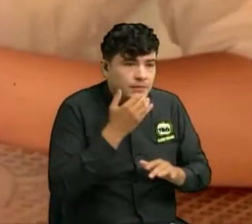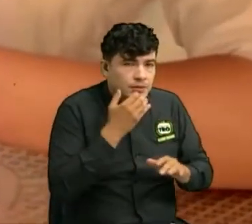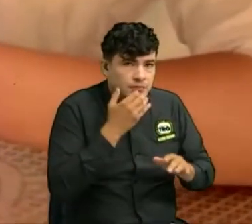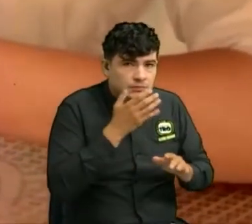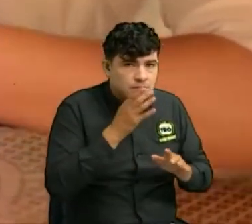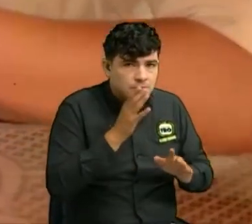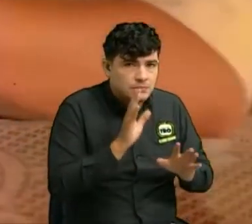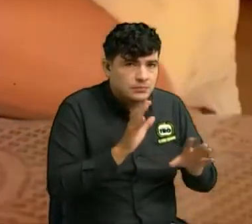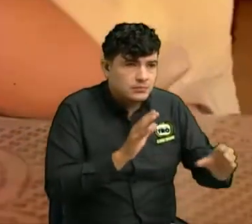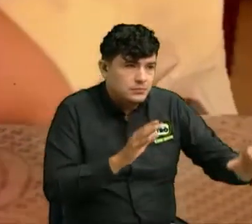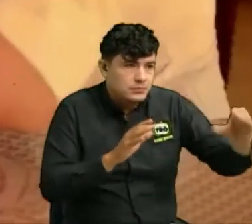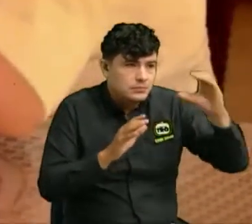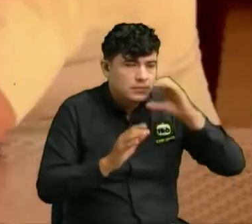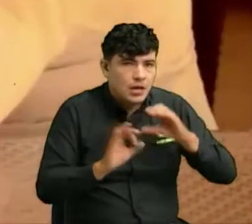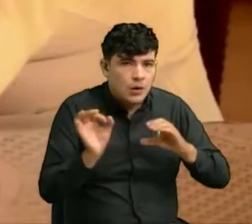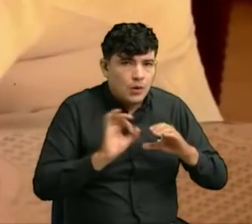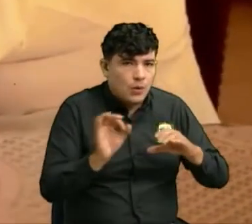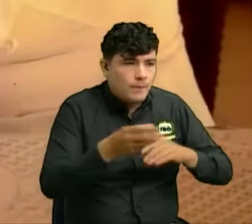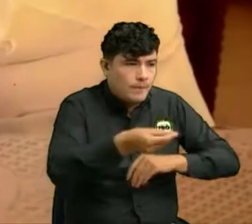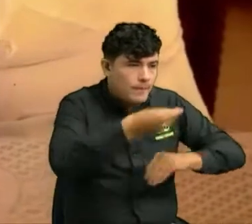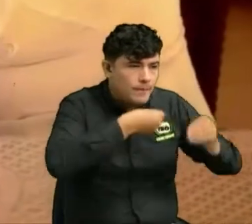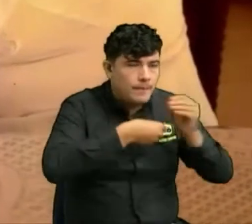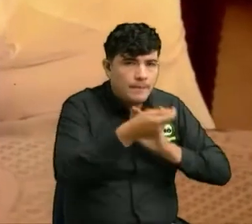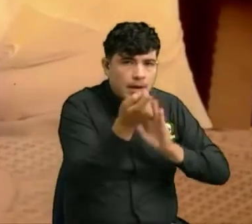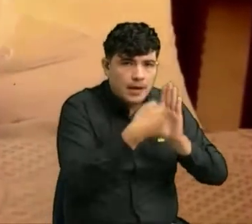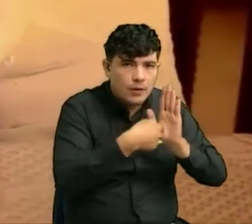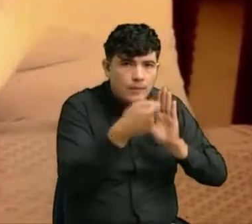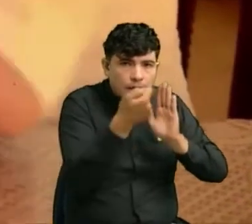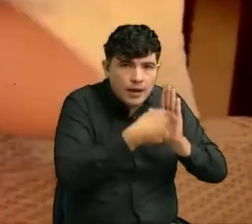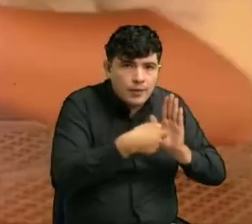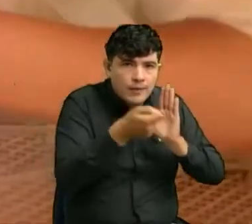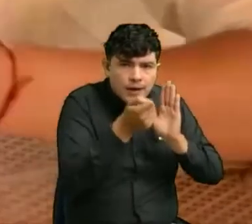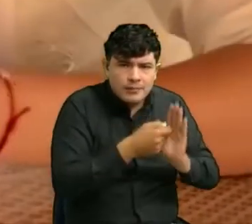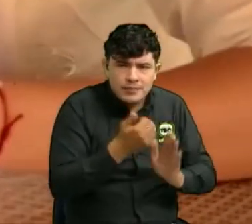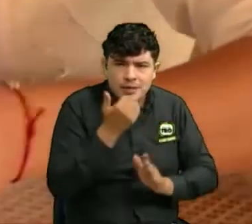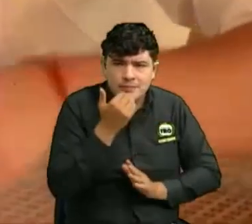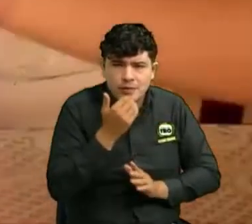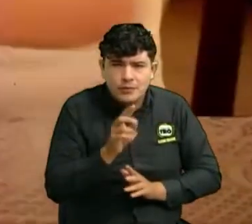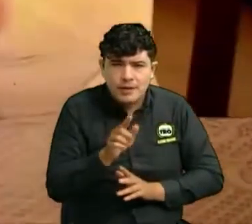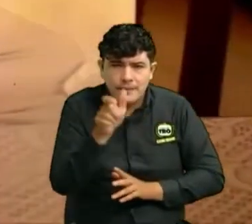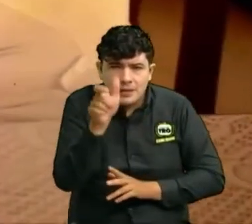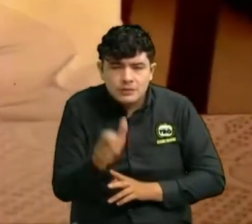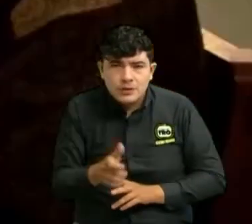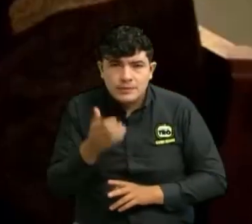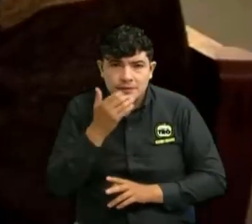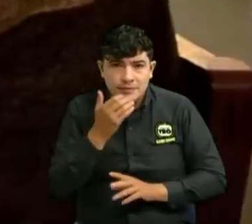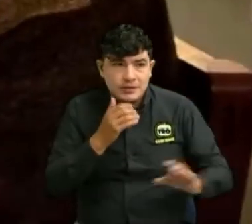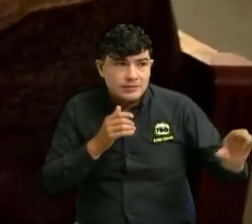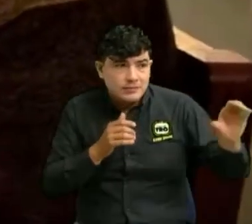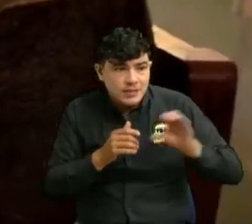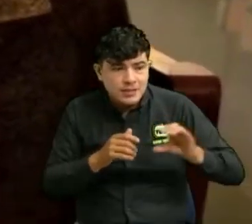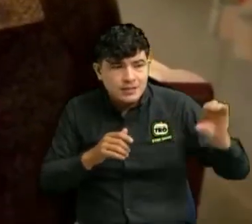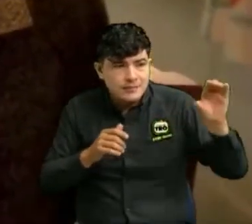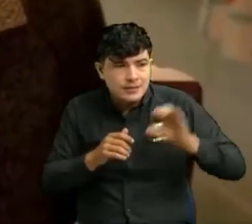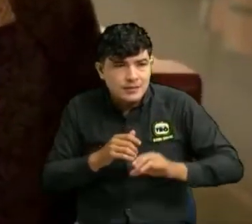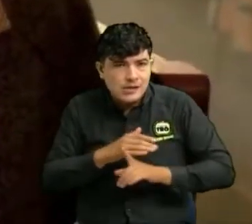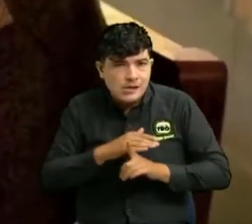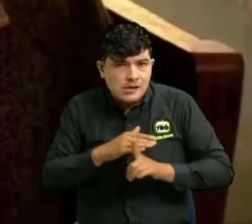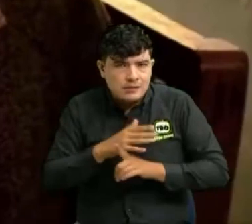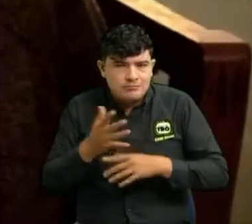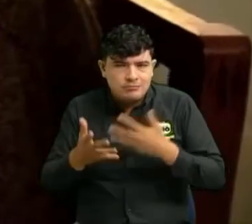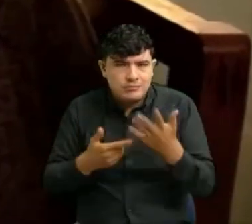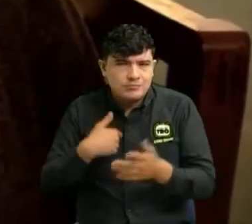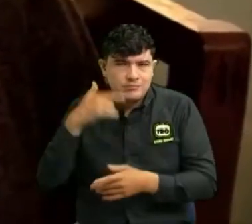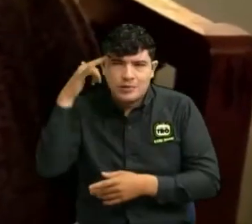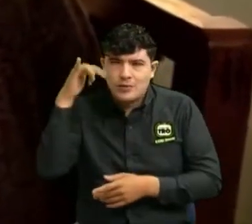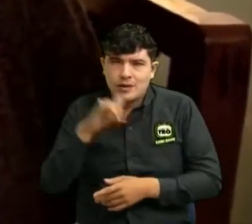que pudiera corresponder a una indemnización sustitutiva y que vengan a pagarle a una persona por partes, me parece que de esta forma